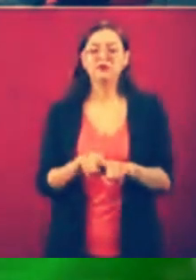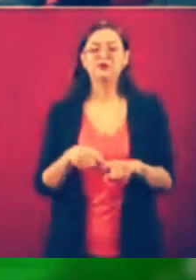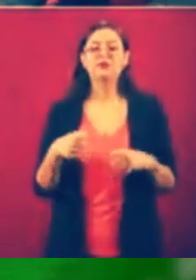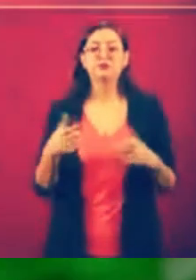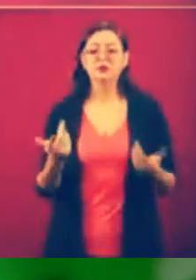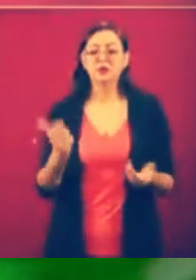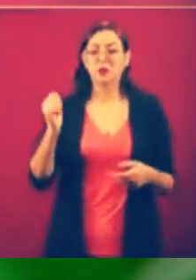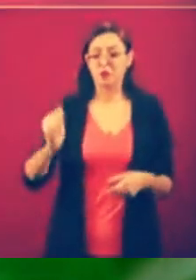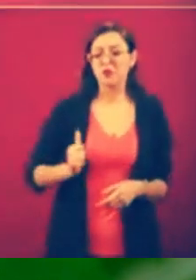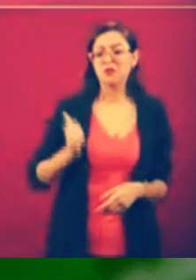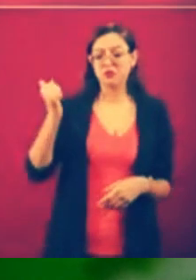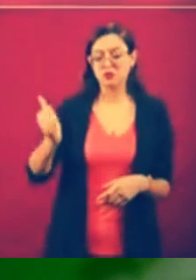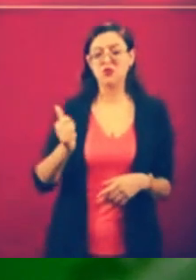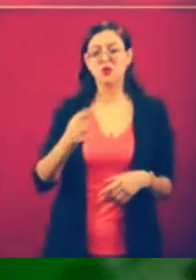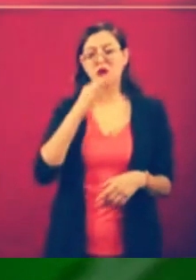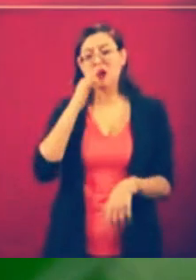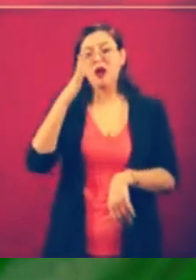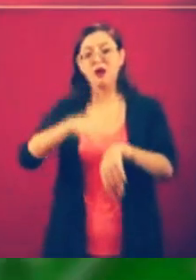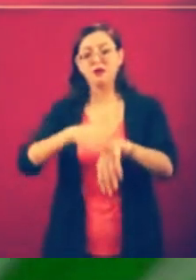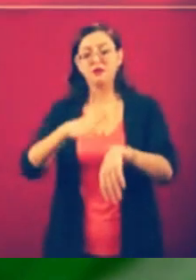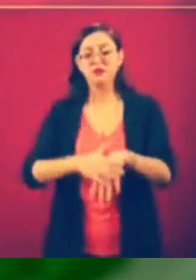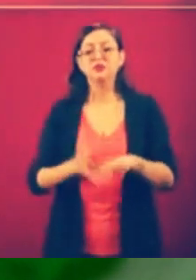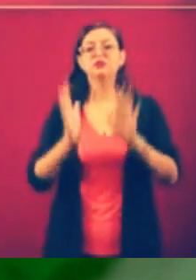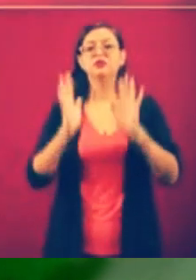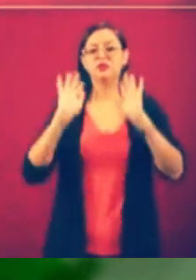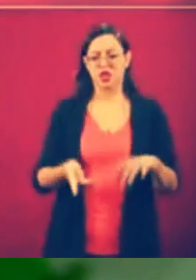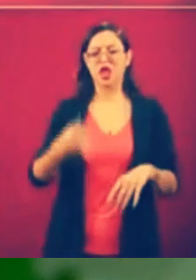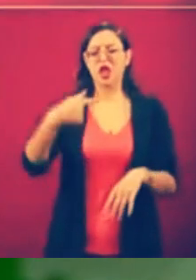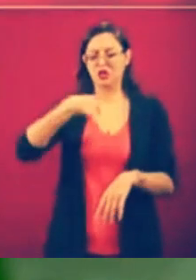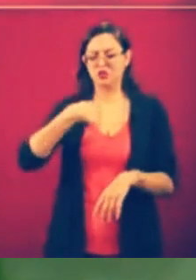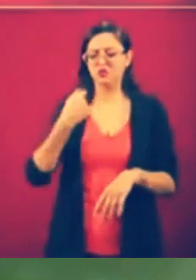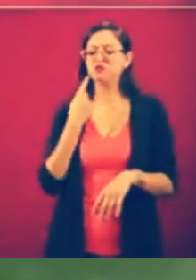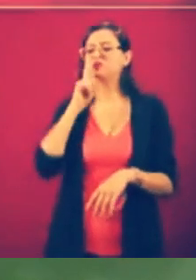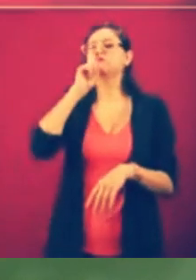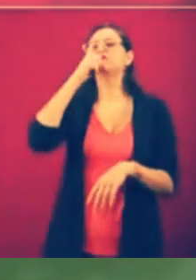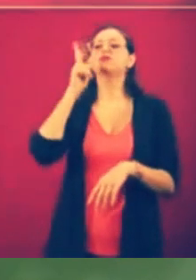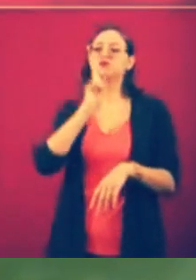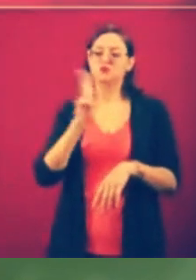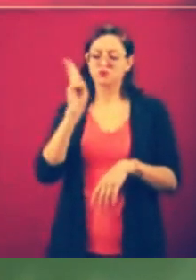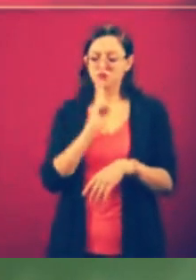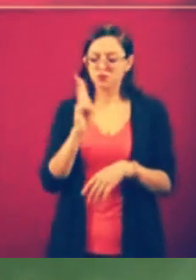que me hice la prueba del COVID.